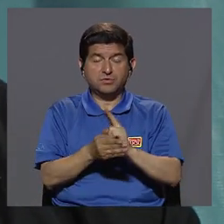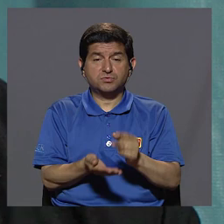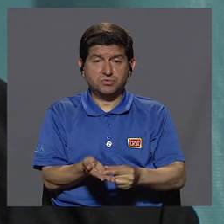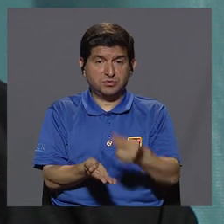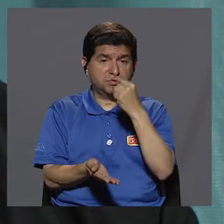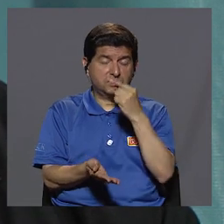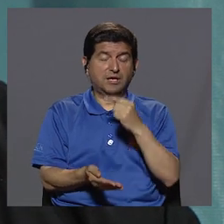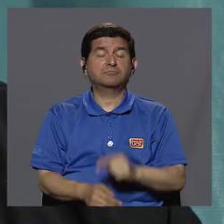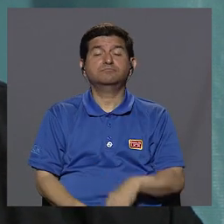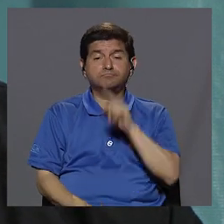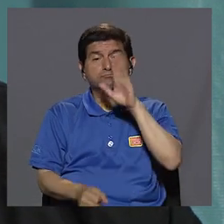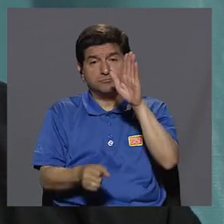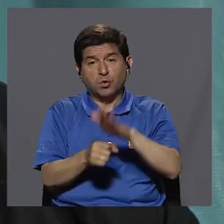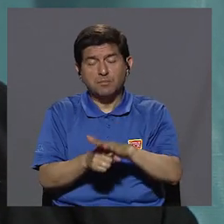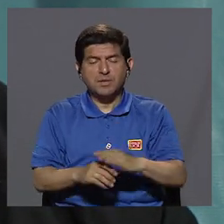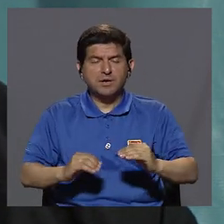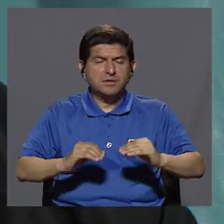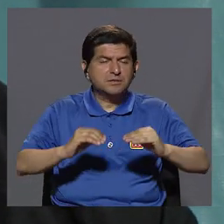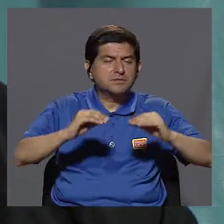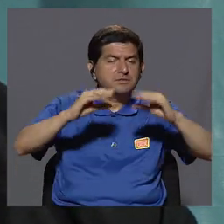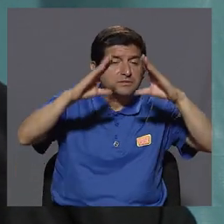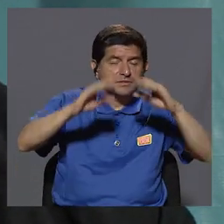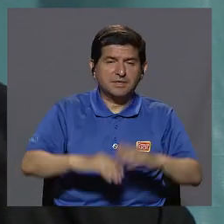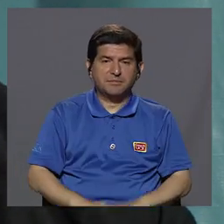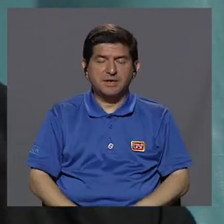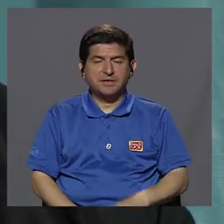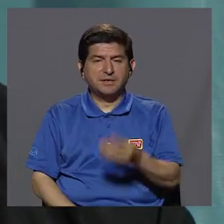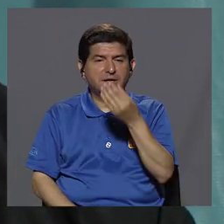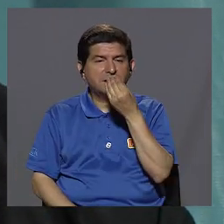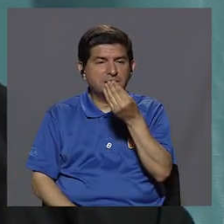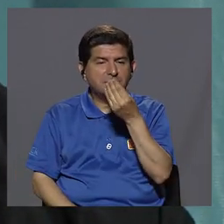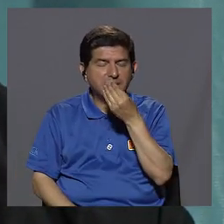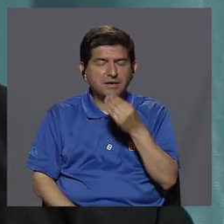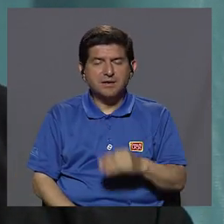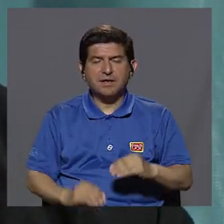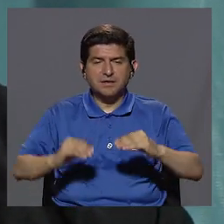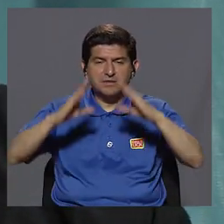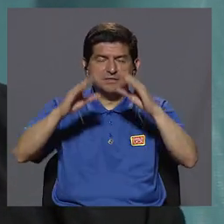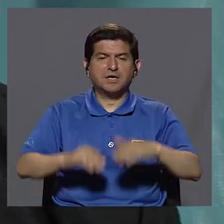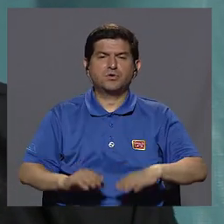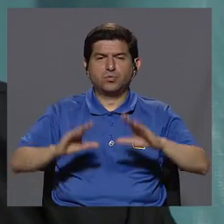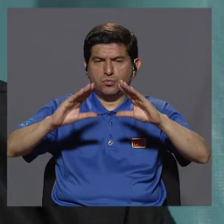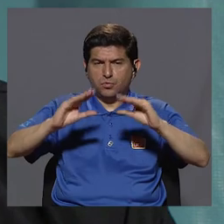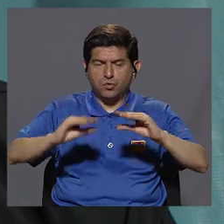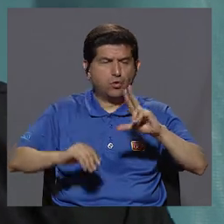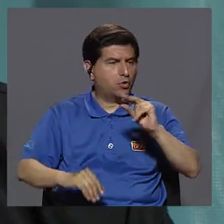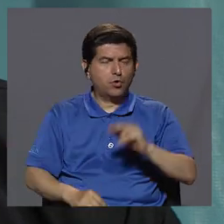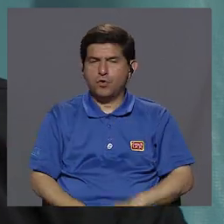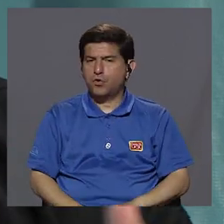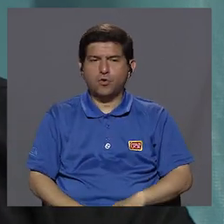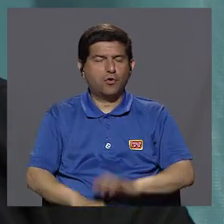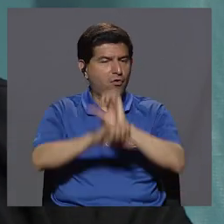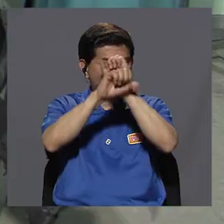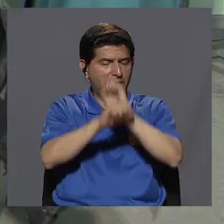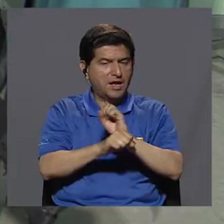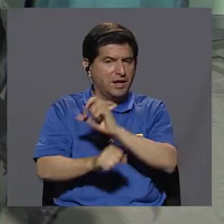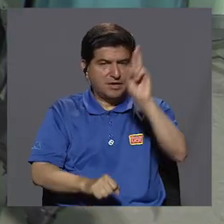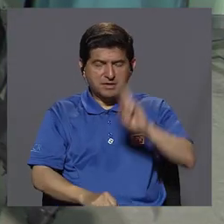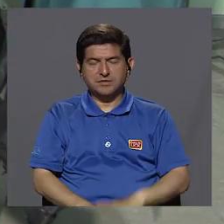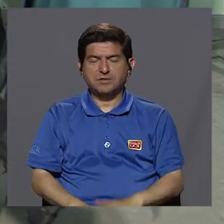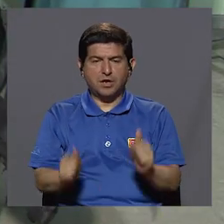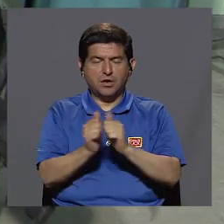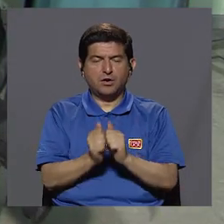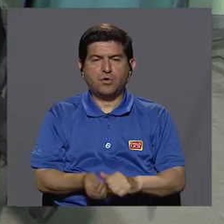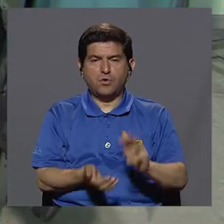tomarla generalmente si es en la mañana es un desayuno suave no el desayuno tradicional con esta licencia así de pinto con